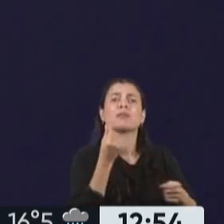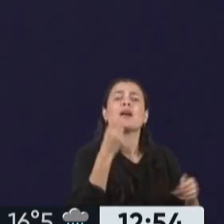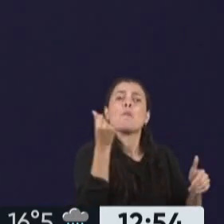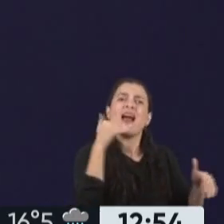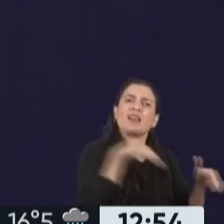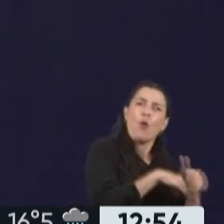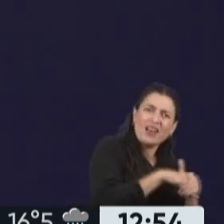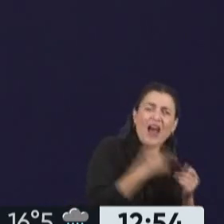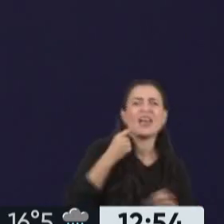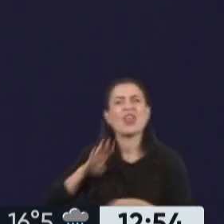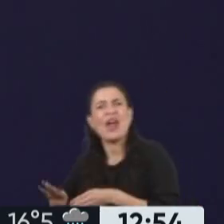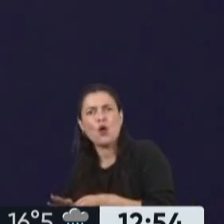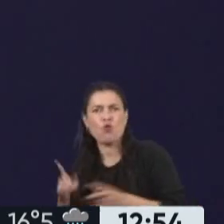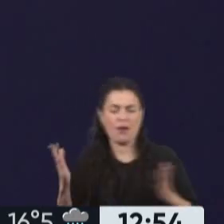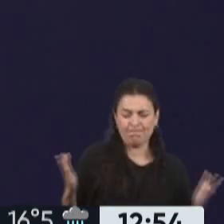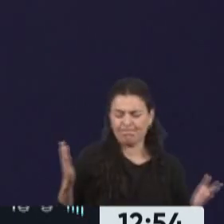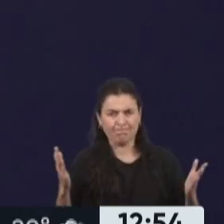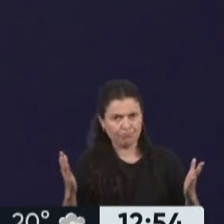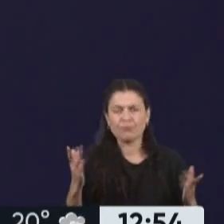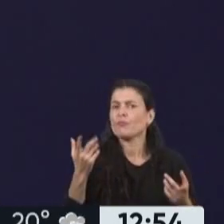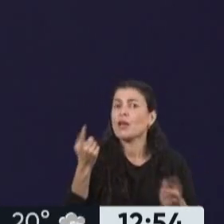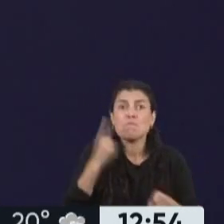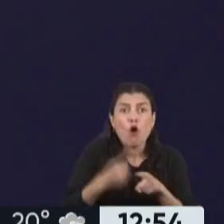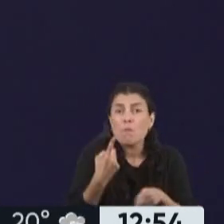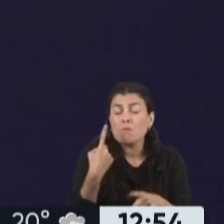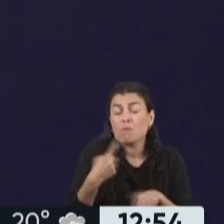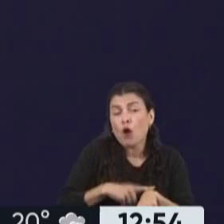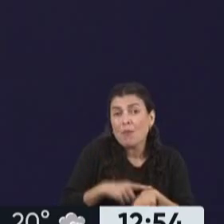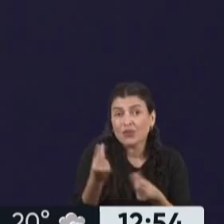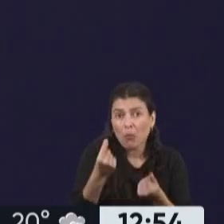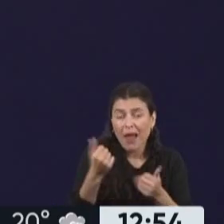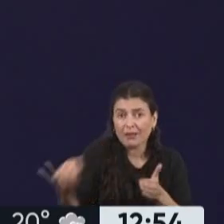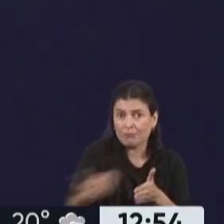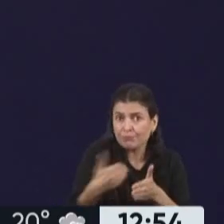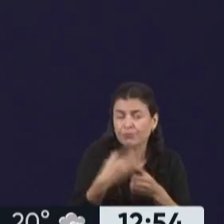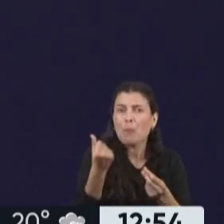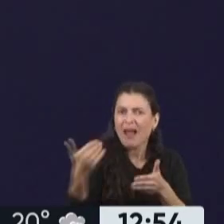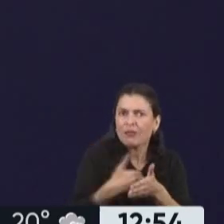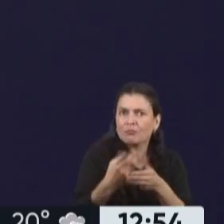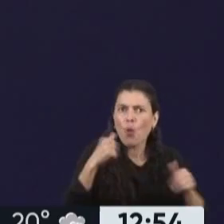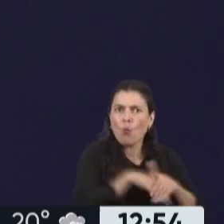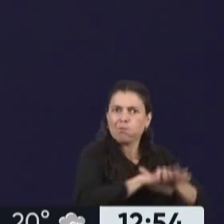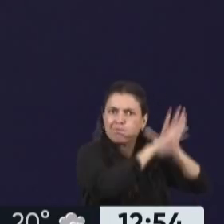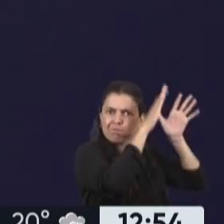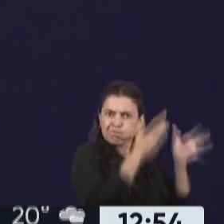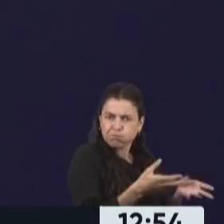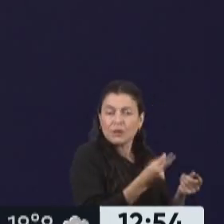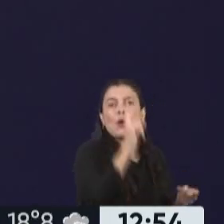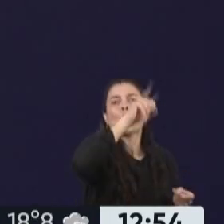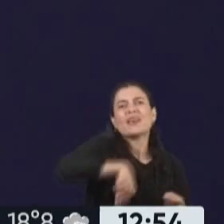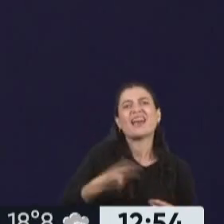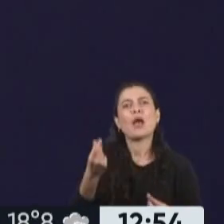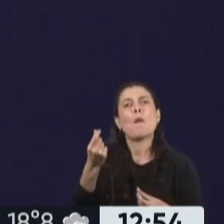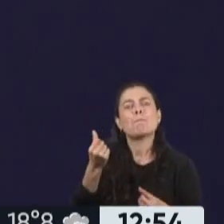de ese pasivo es nuestra moneda. Entonces, cuando vos más activos tenés para respaldar tus pasivos, tu moneda